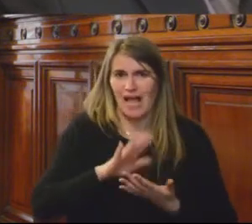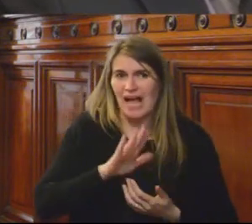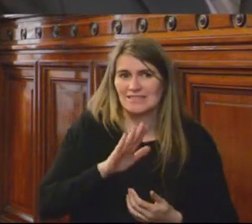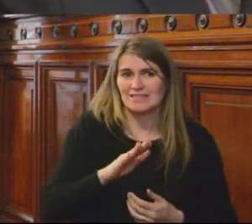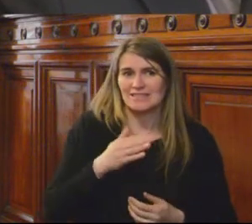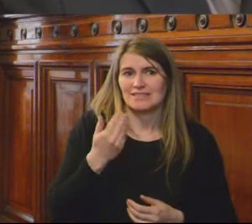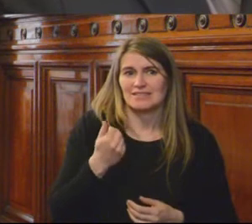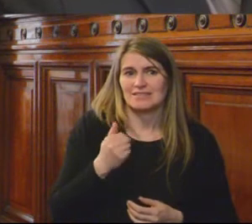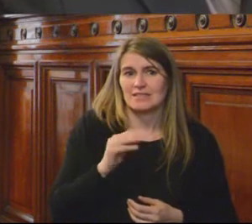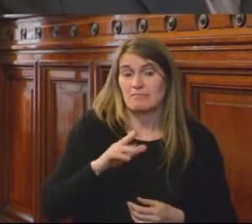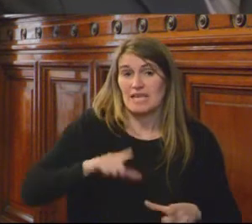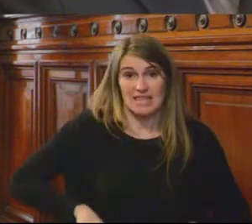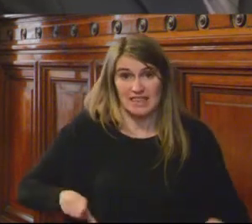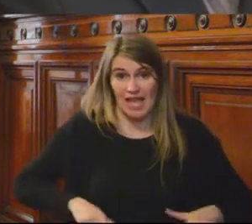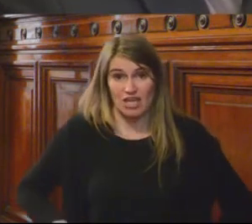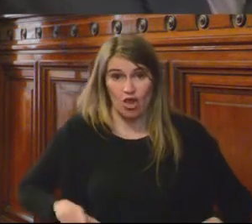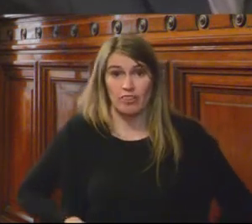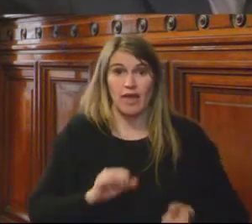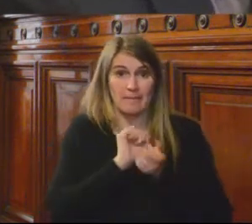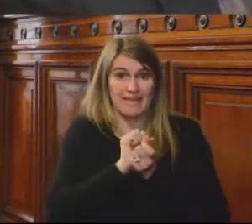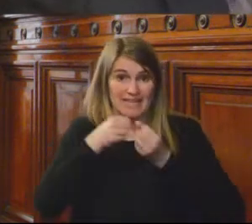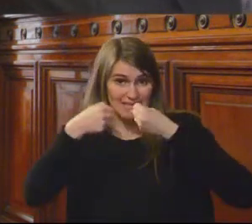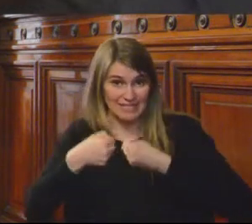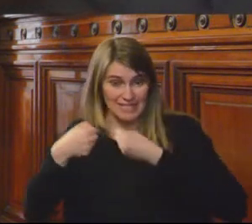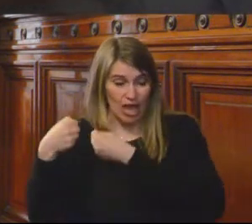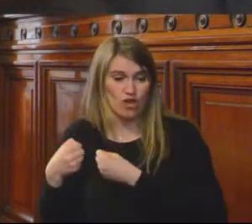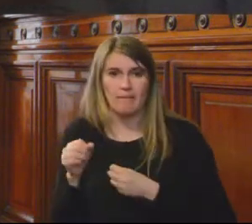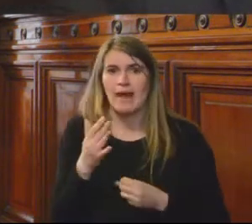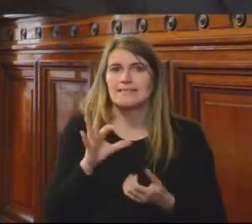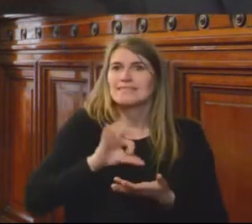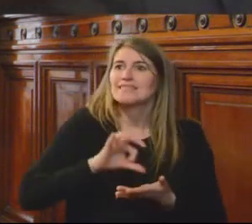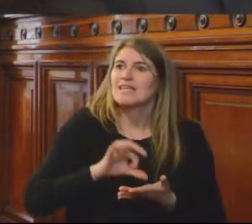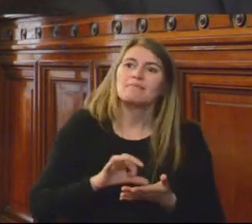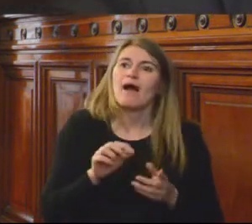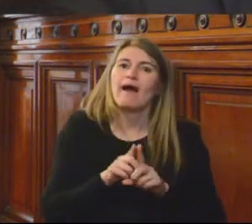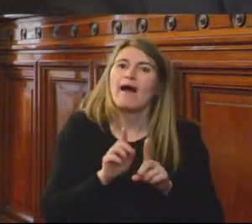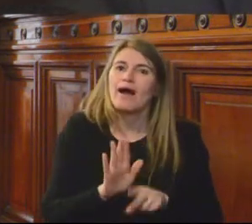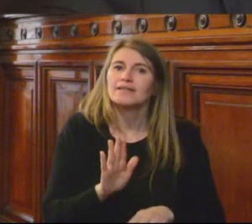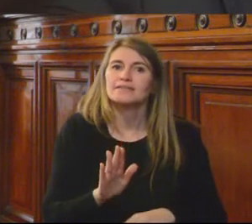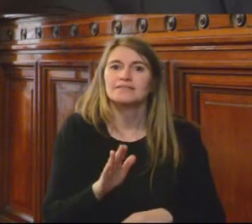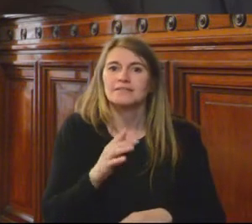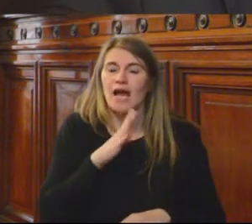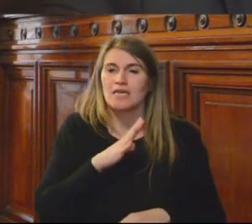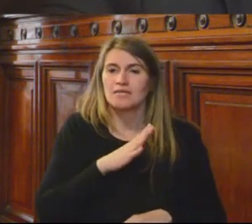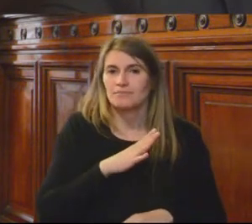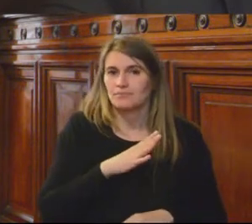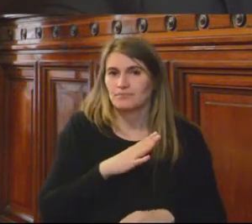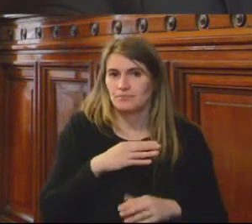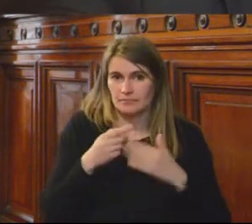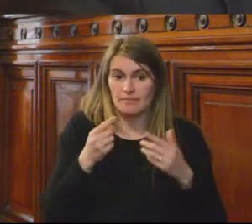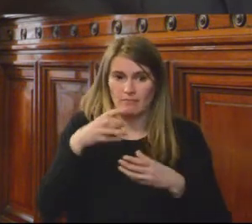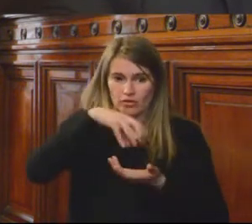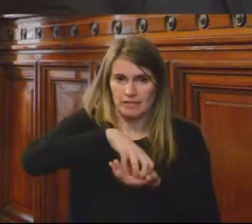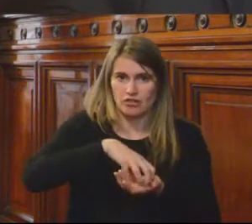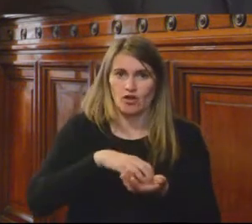que maneja el Ministerio para el Servicio Penitenciario, como en un sistema paralelo que se ha creado, que funciona dentro de todos estos centros de